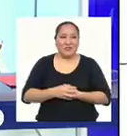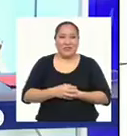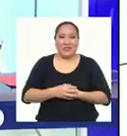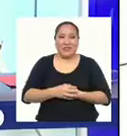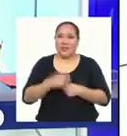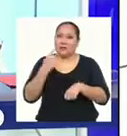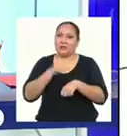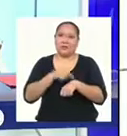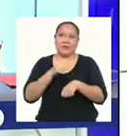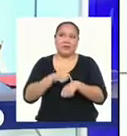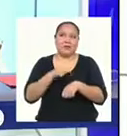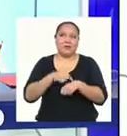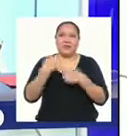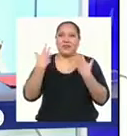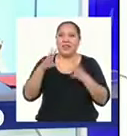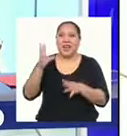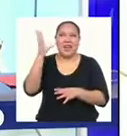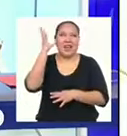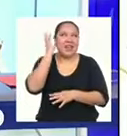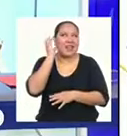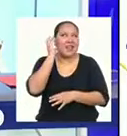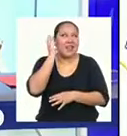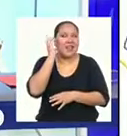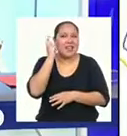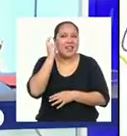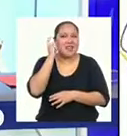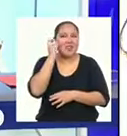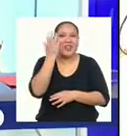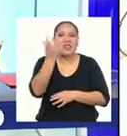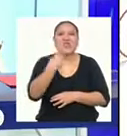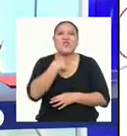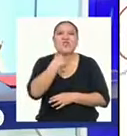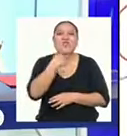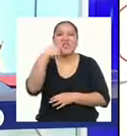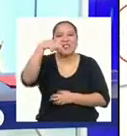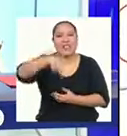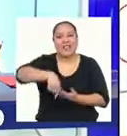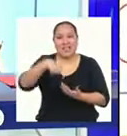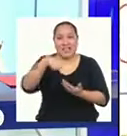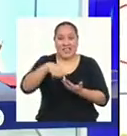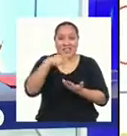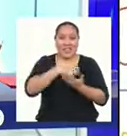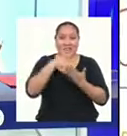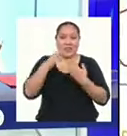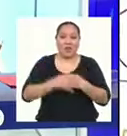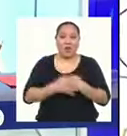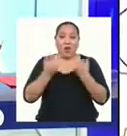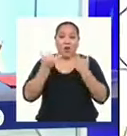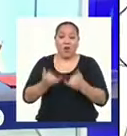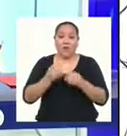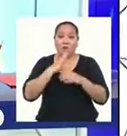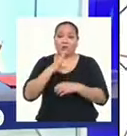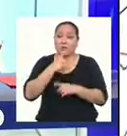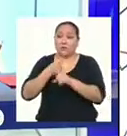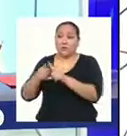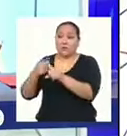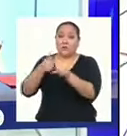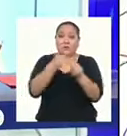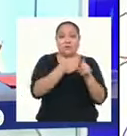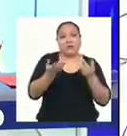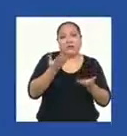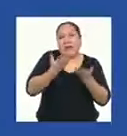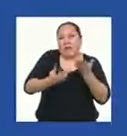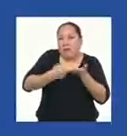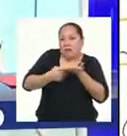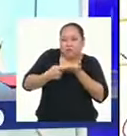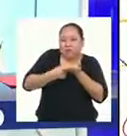Hace tiempo que queríamos escuchar sus voces en el programa. Hoy vamos a hablar de diversidad y de los conflictos que